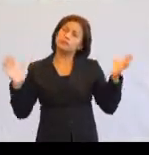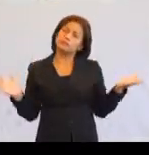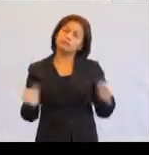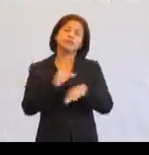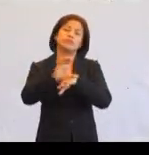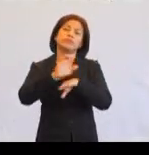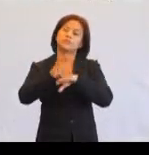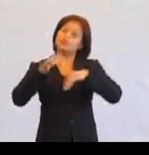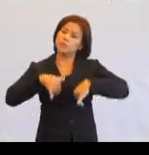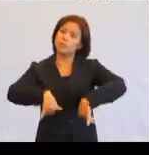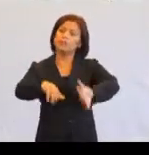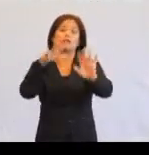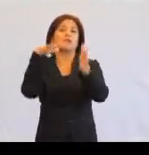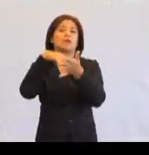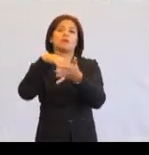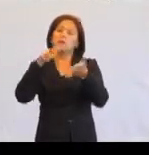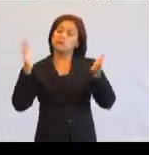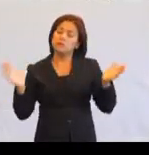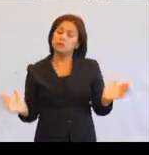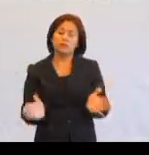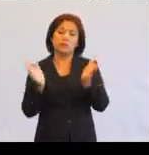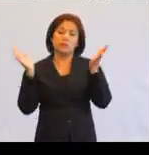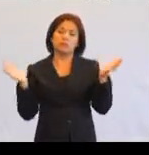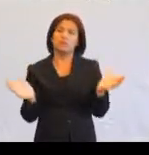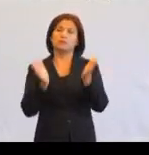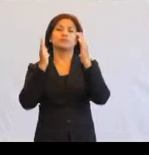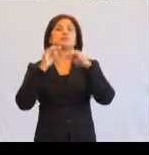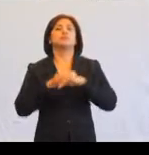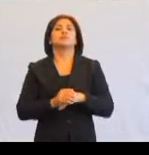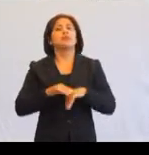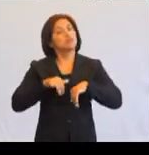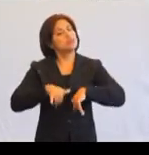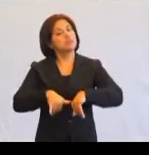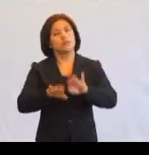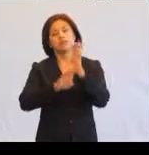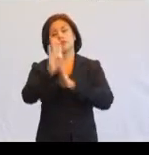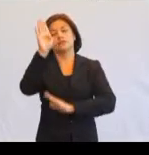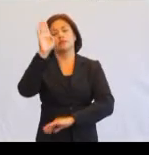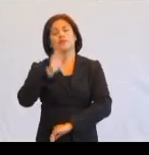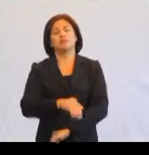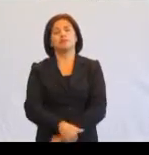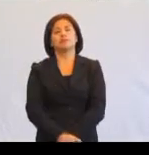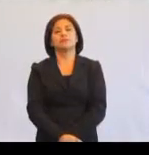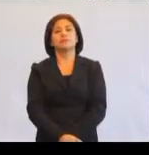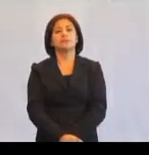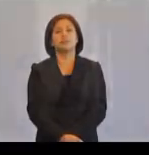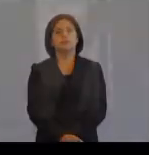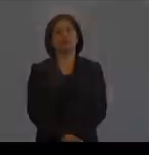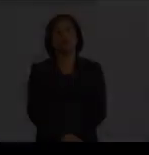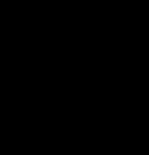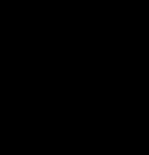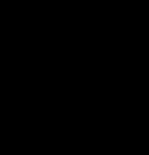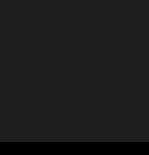pero a los que quieren seguir, pues que sigan estudiando y que hagan lo mejor posible.